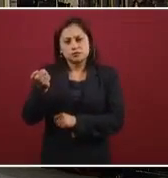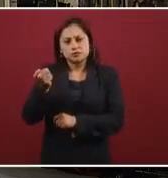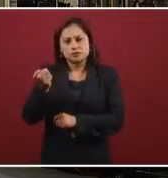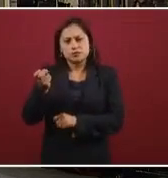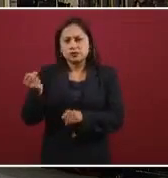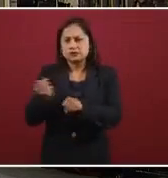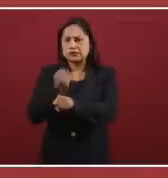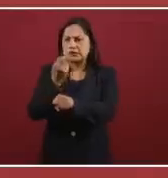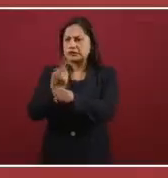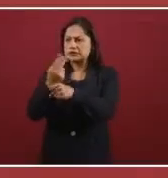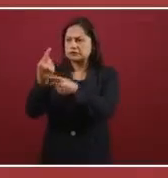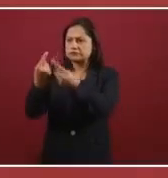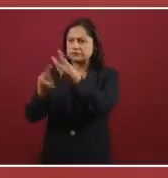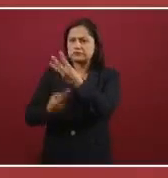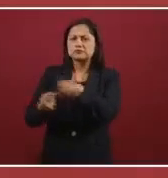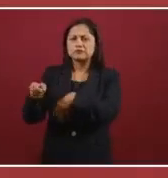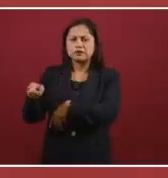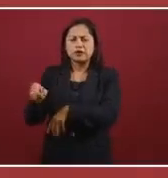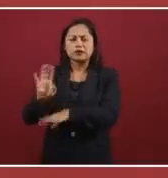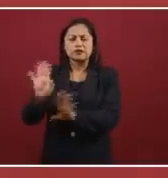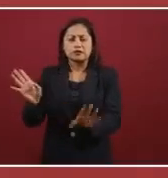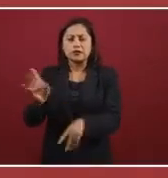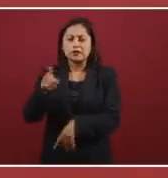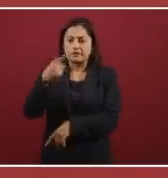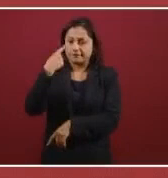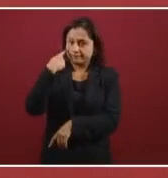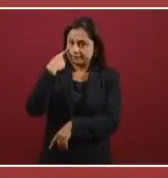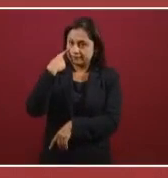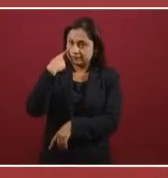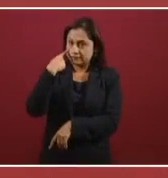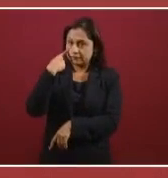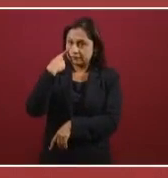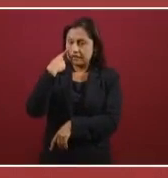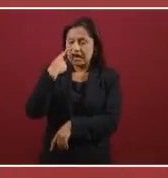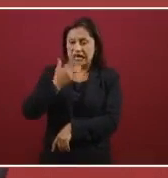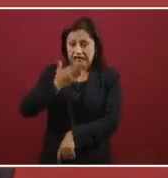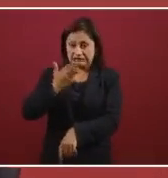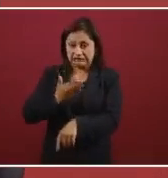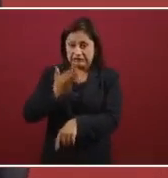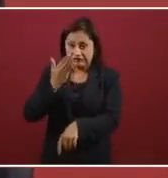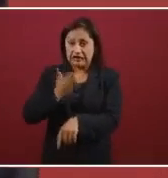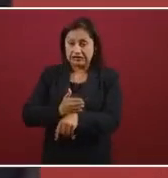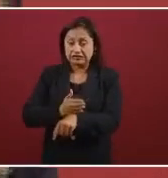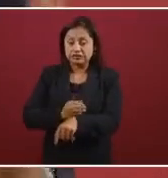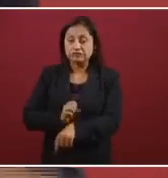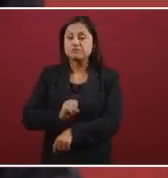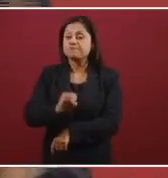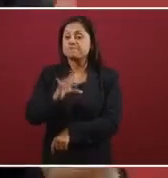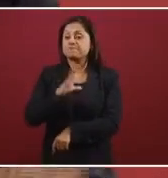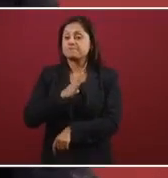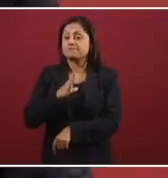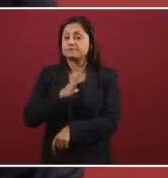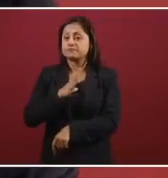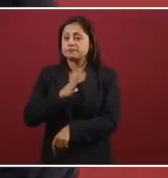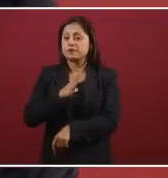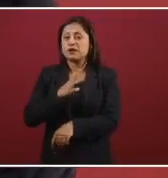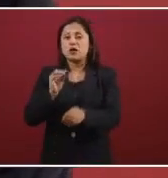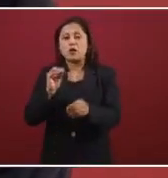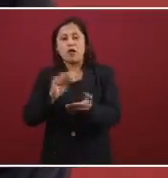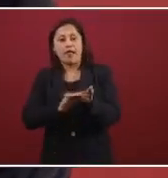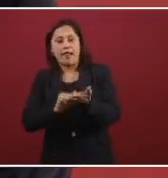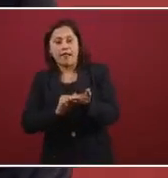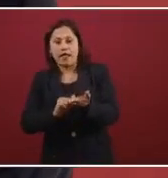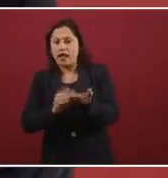secretarías. No hay impunidad, ya se termina, o mejor dicho, ya no hay corrupción y